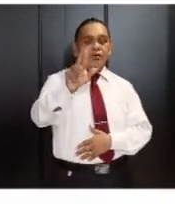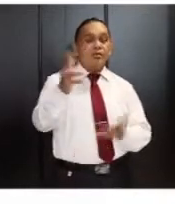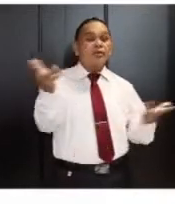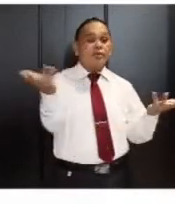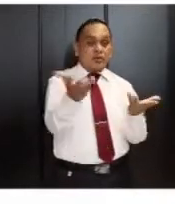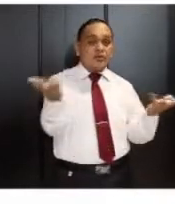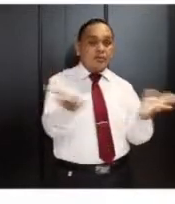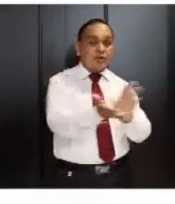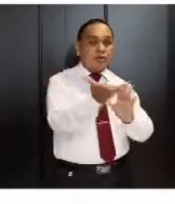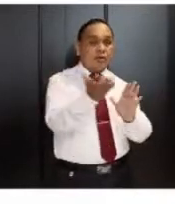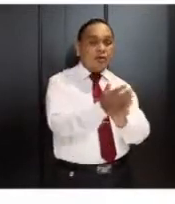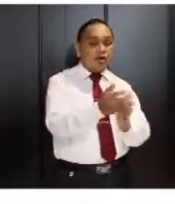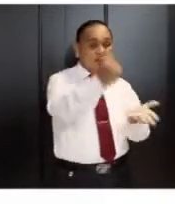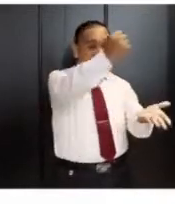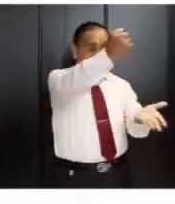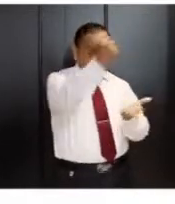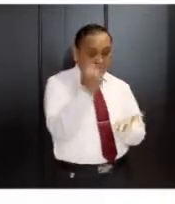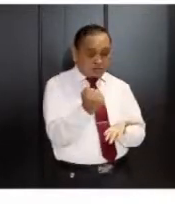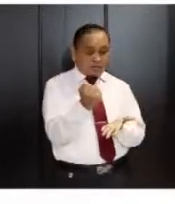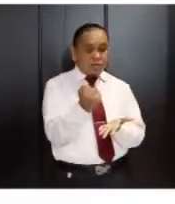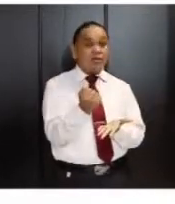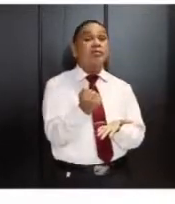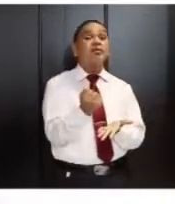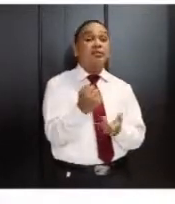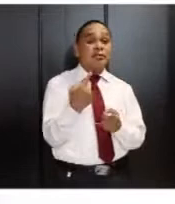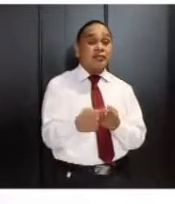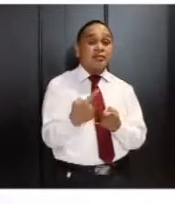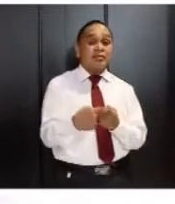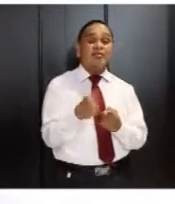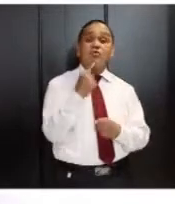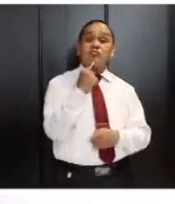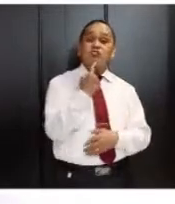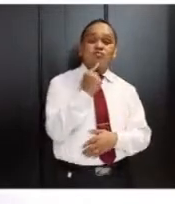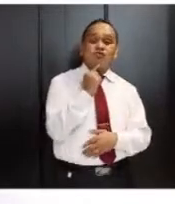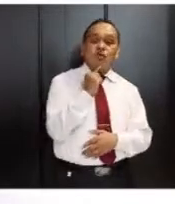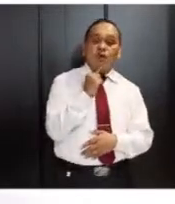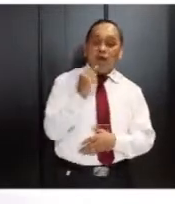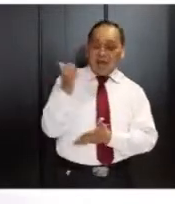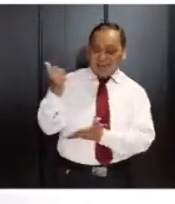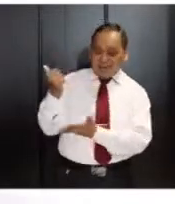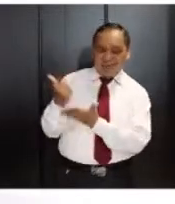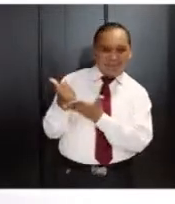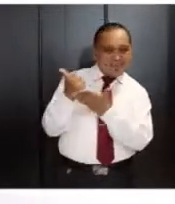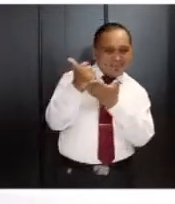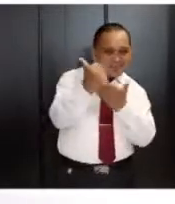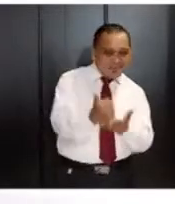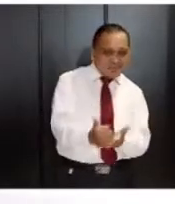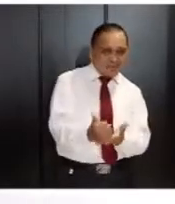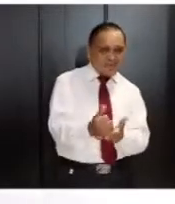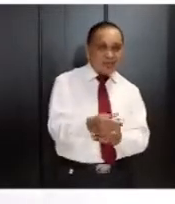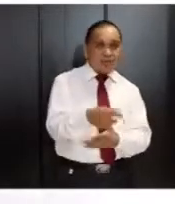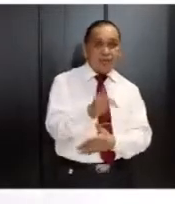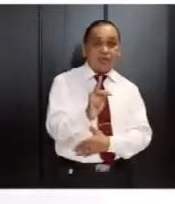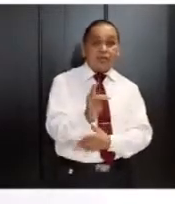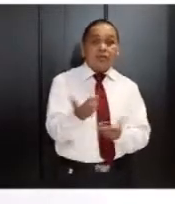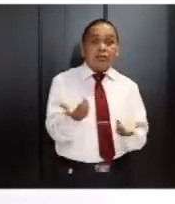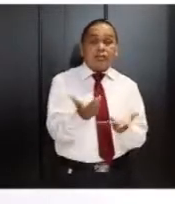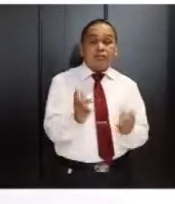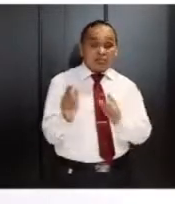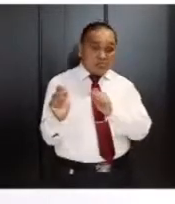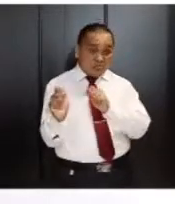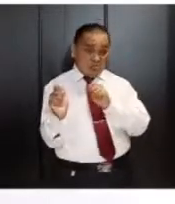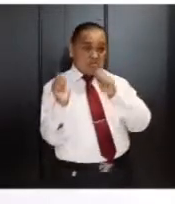enteramente con recurso federal del gobierno del presidente Andrés Manuel y adjudicada